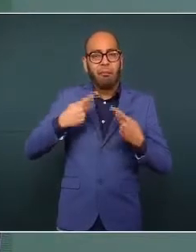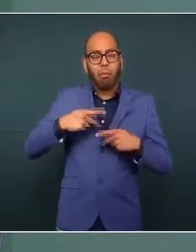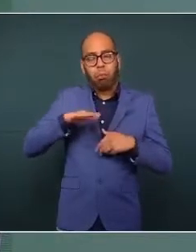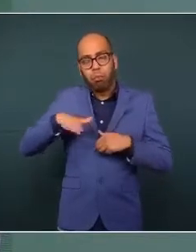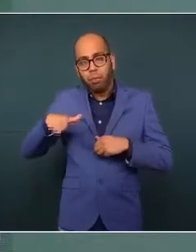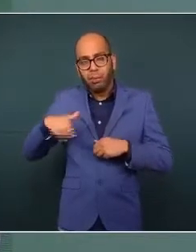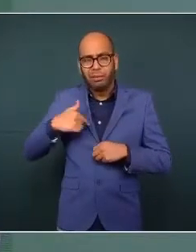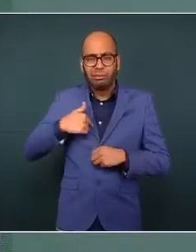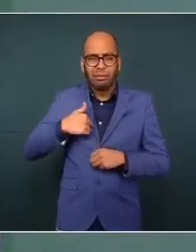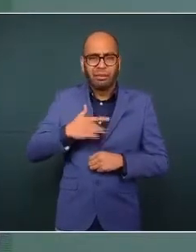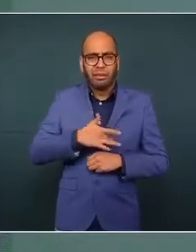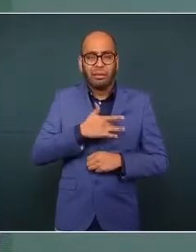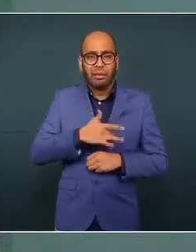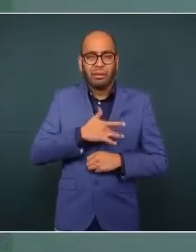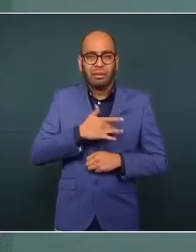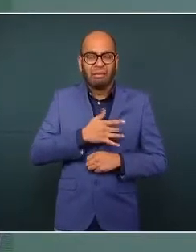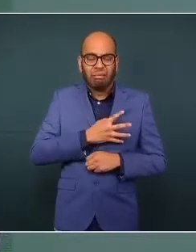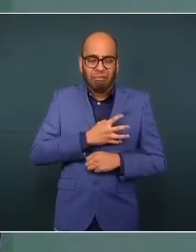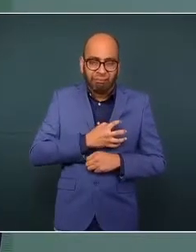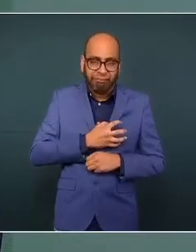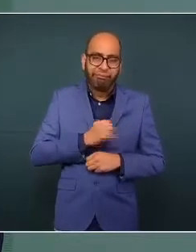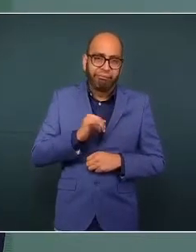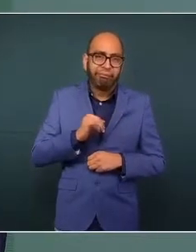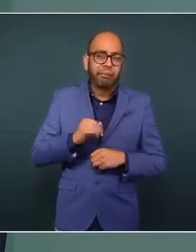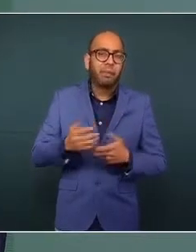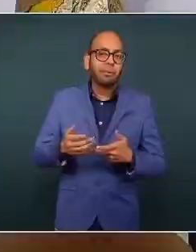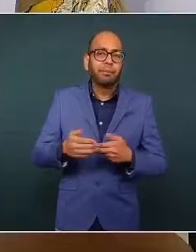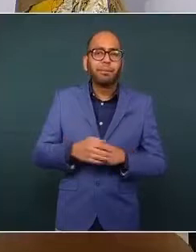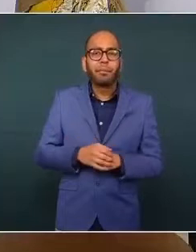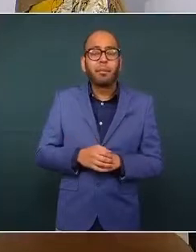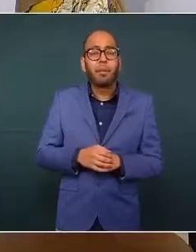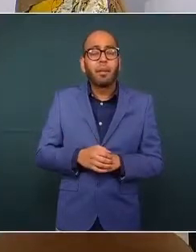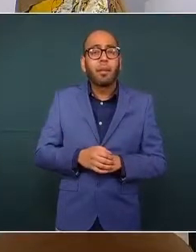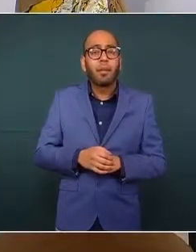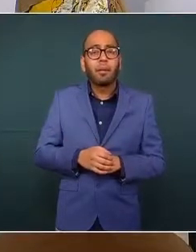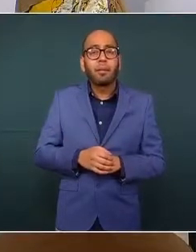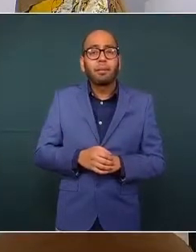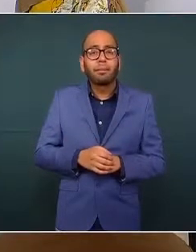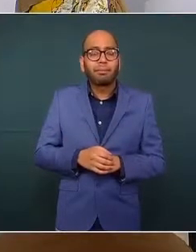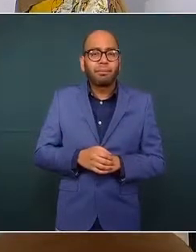porque es un enfrentamiento entre